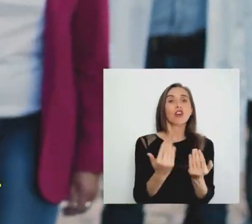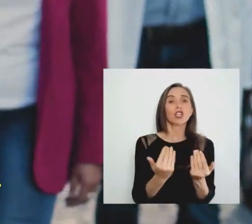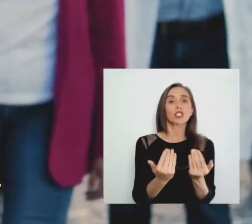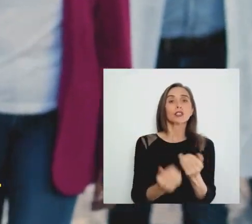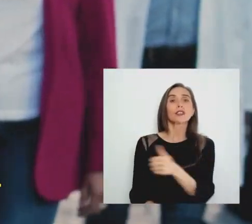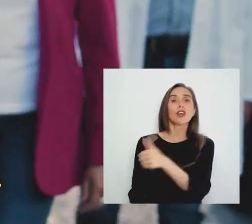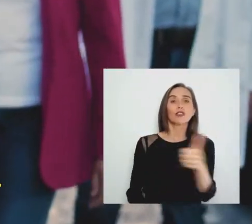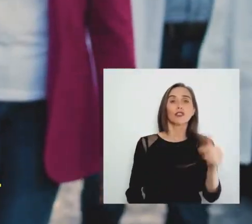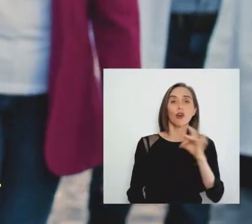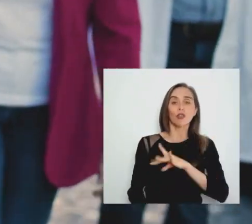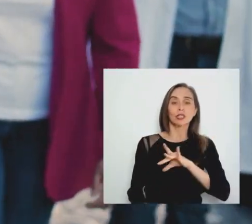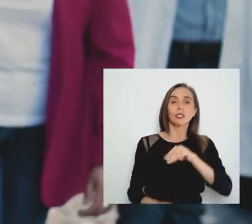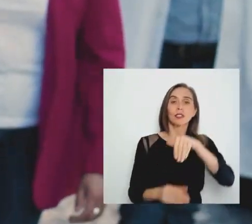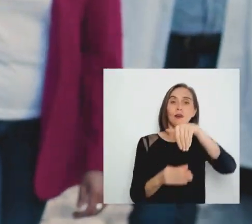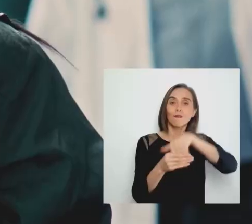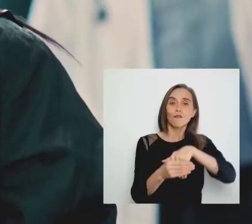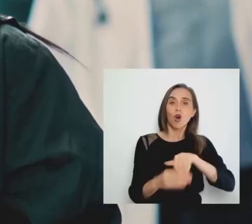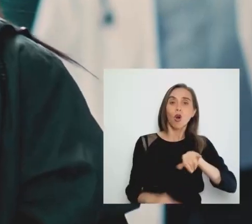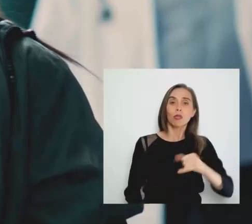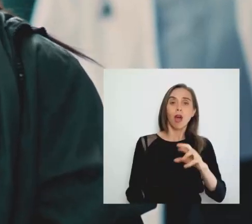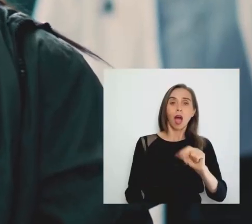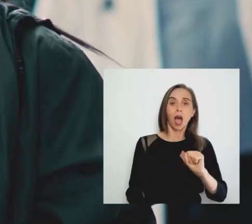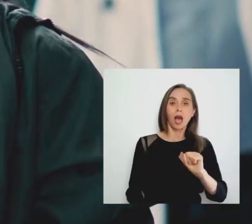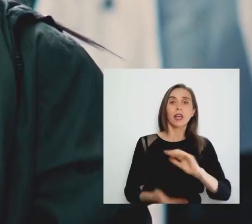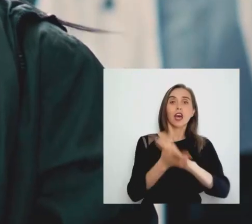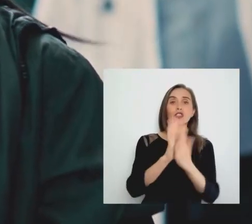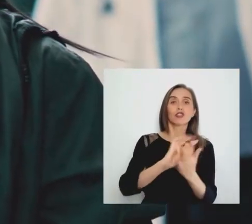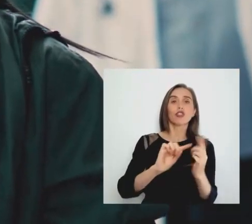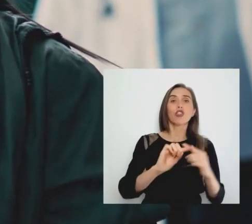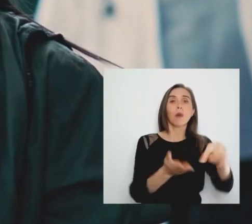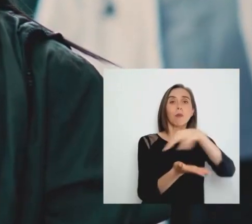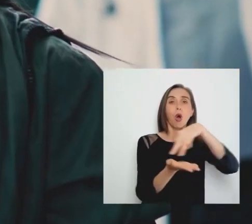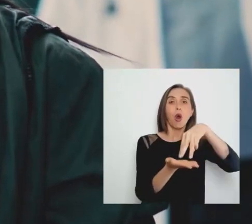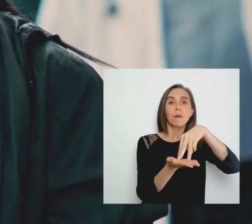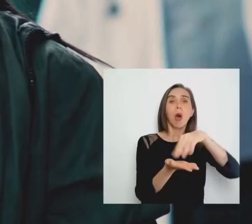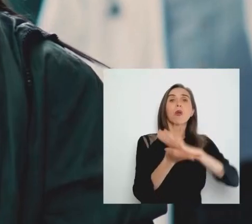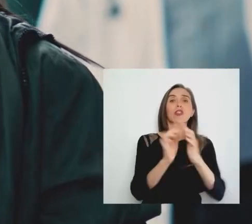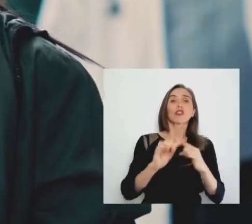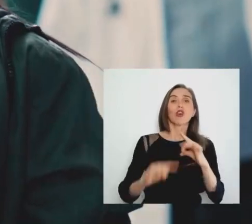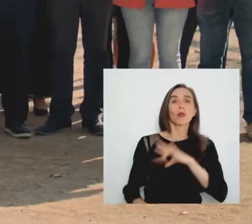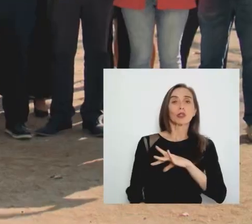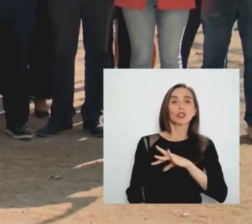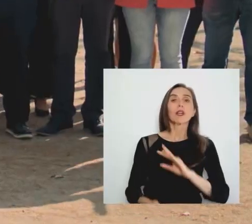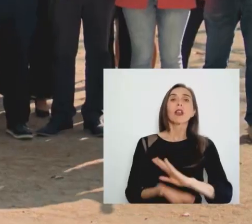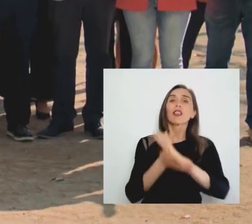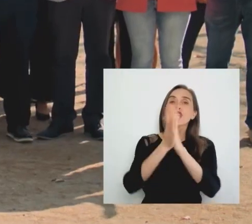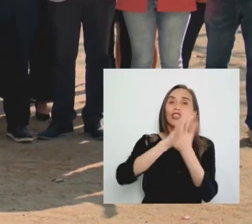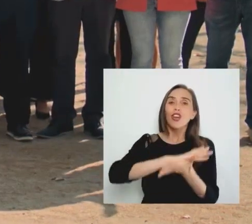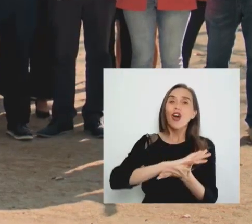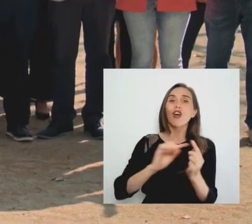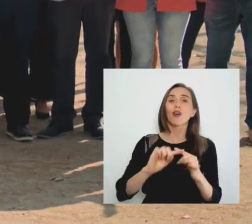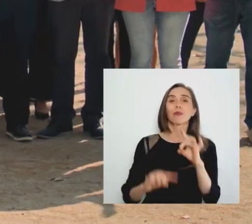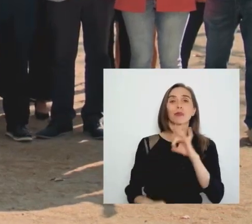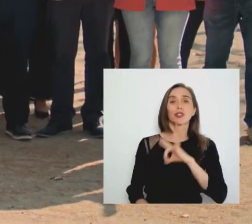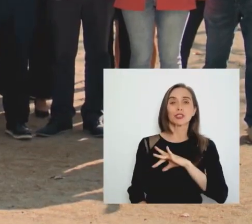y necesidades de todos los chilenos bota Jara todo por el maule todo por chile